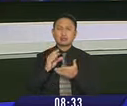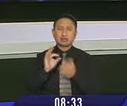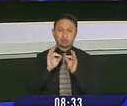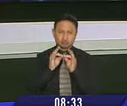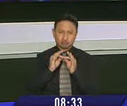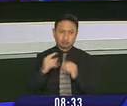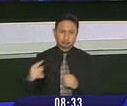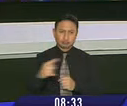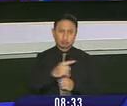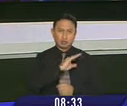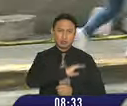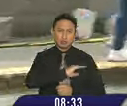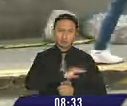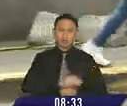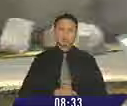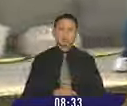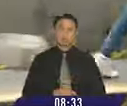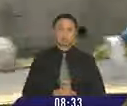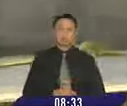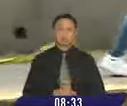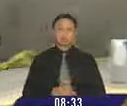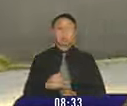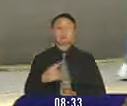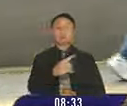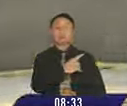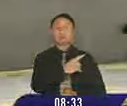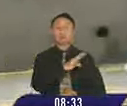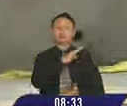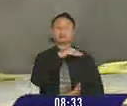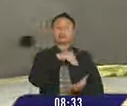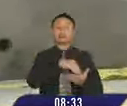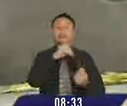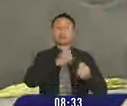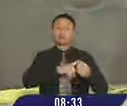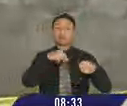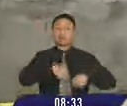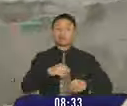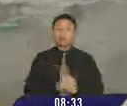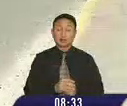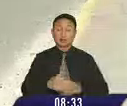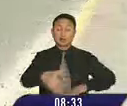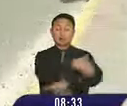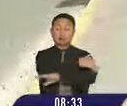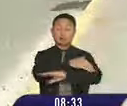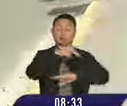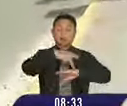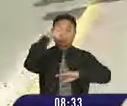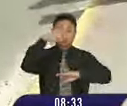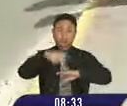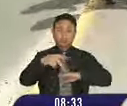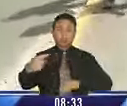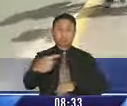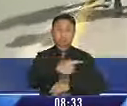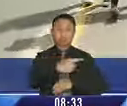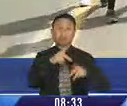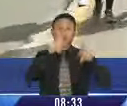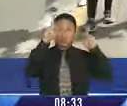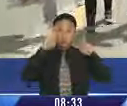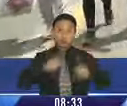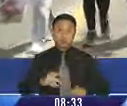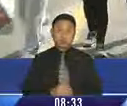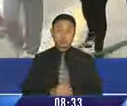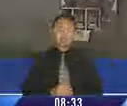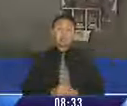de Quito. En pleno centro de Quito, sector La Marín, en la avenida Pichincha. Este es el estado del puente vehicular en